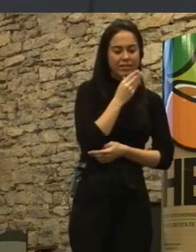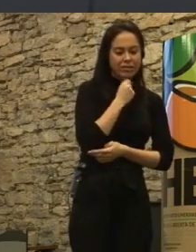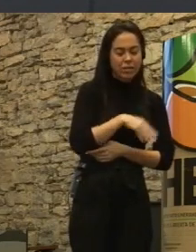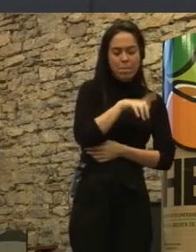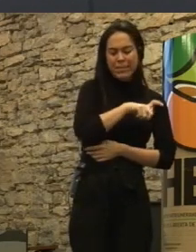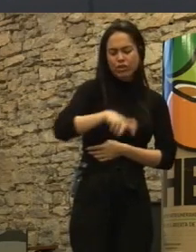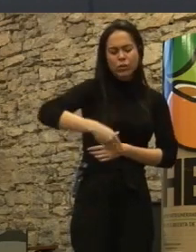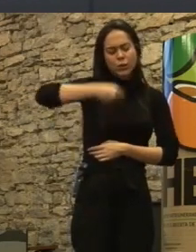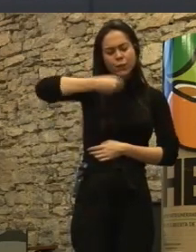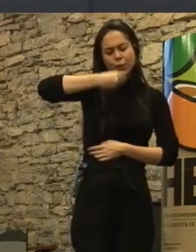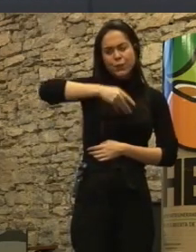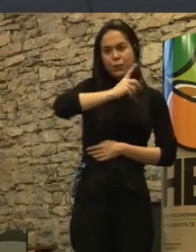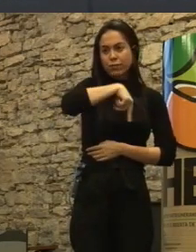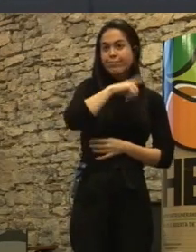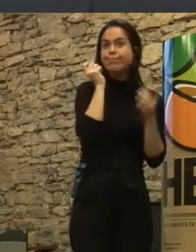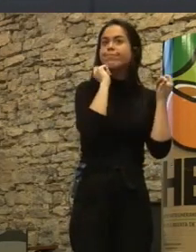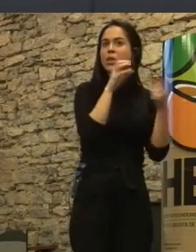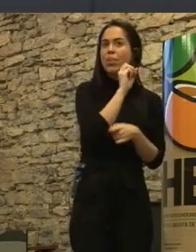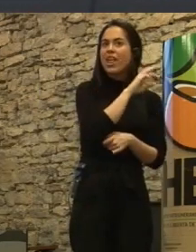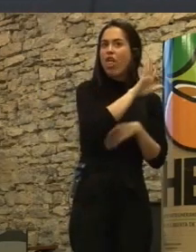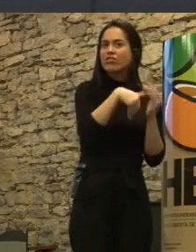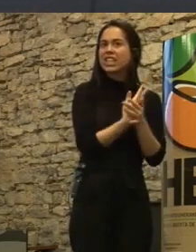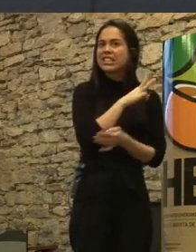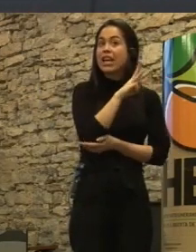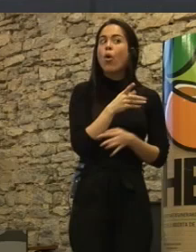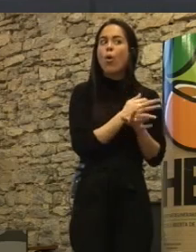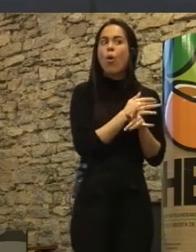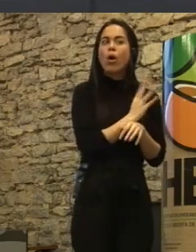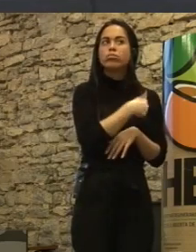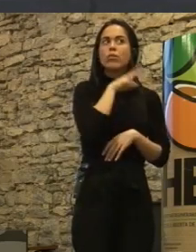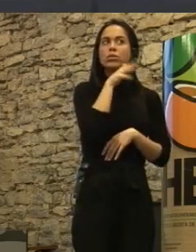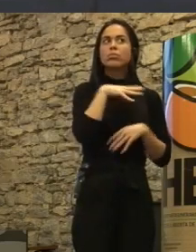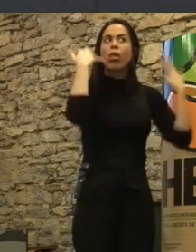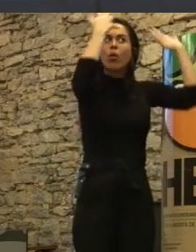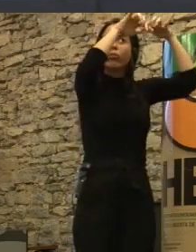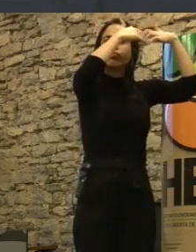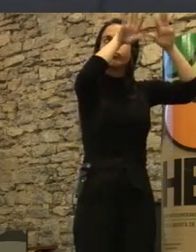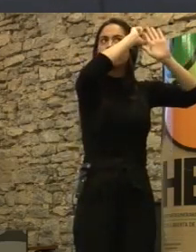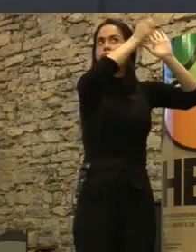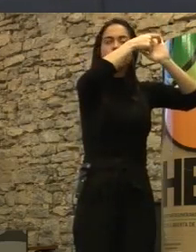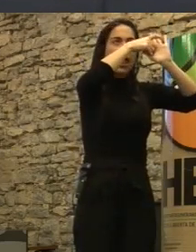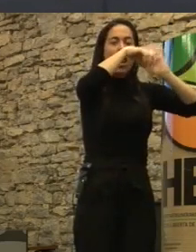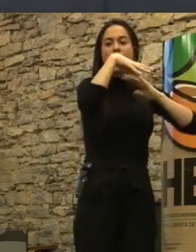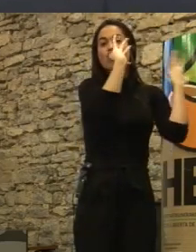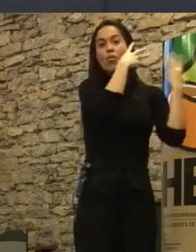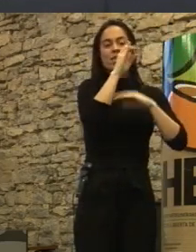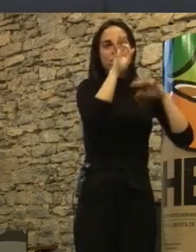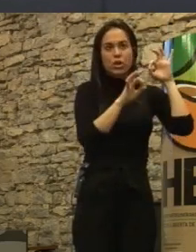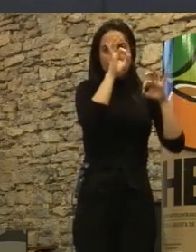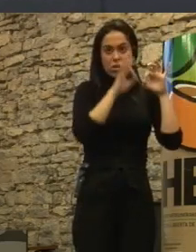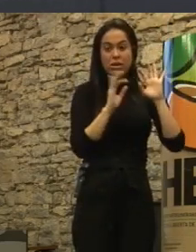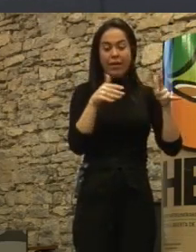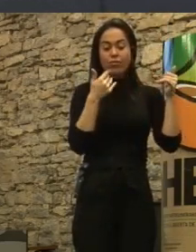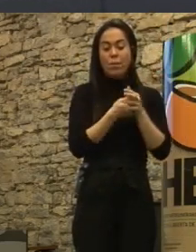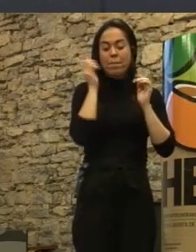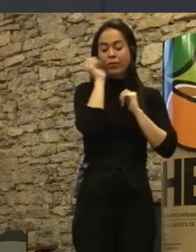buenísima que se ha dado cuenta que de 0 a 3 se hacen los juegos, porque el cerebro ya está compuesto al 90%. Por tanto, el verdadero gran